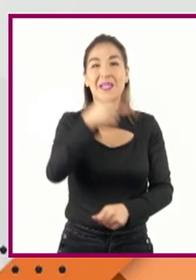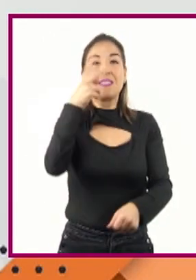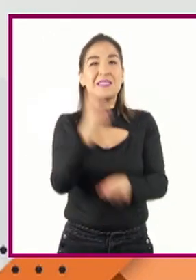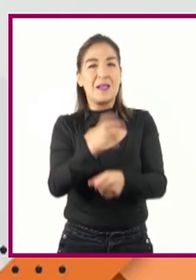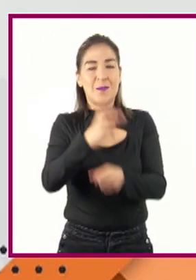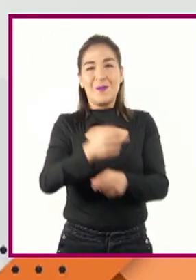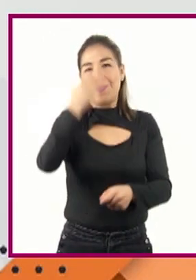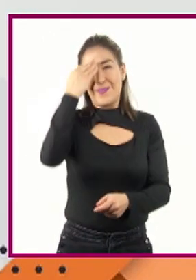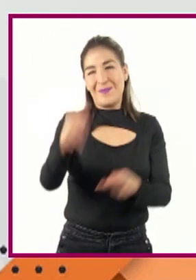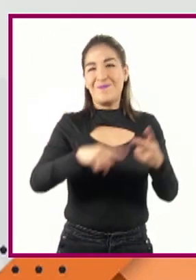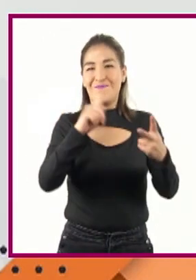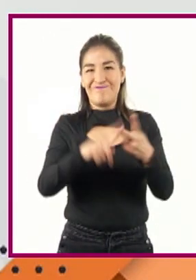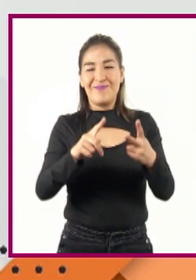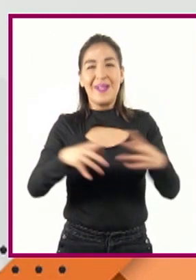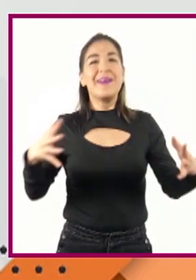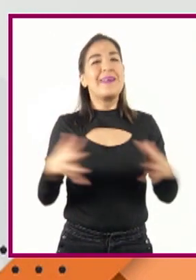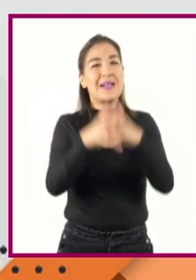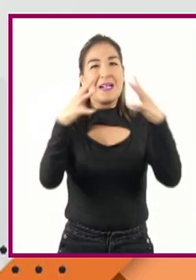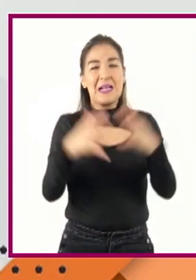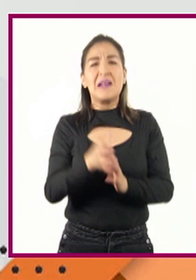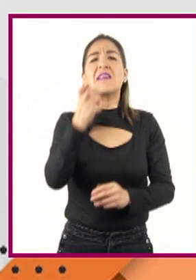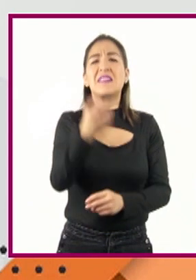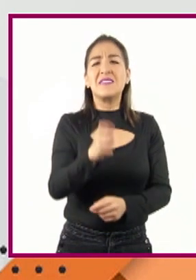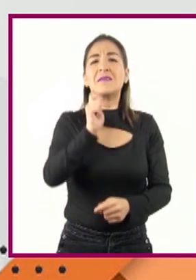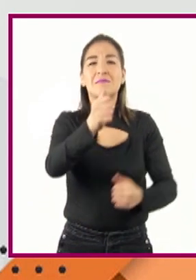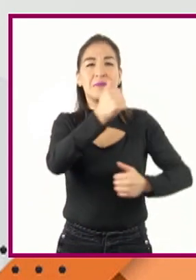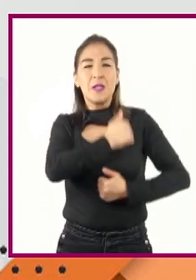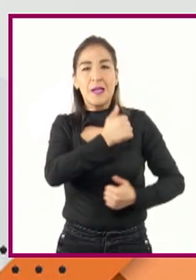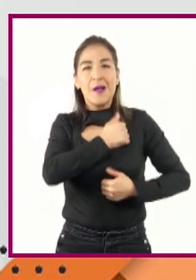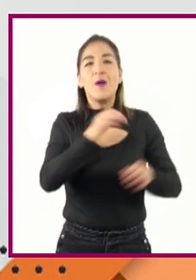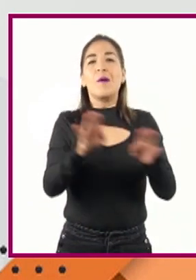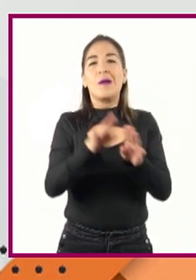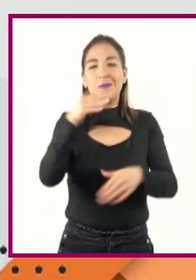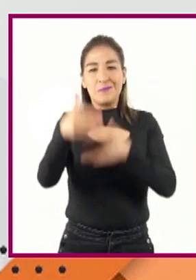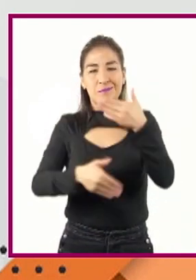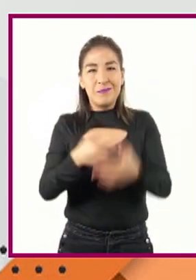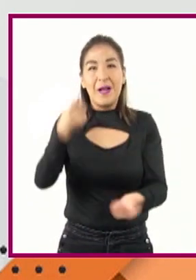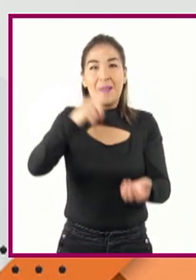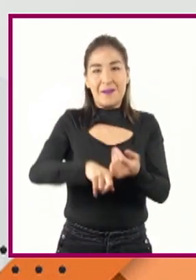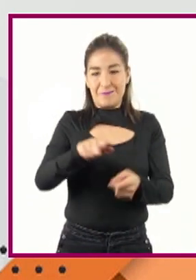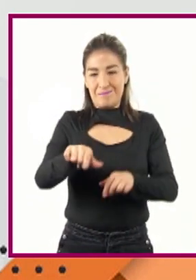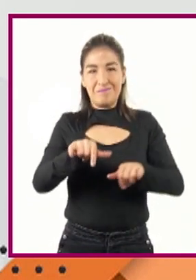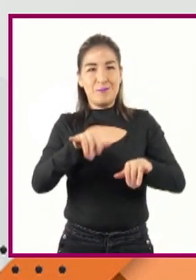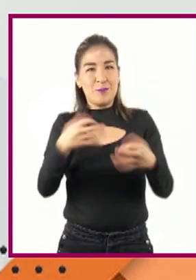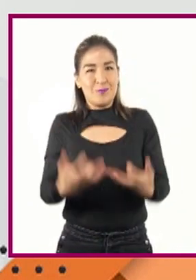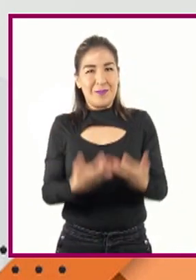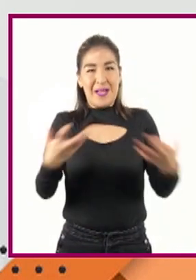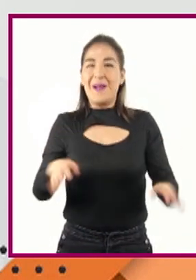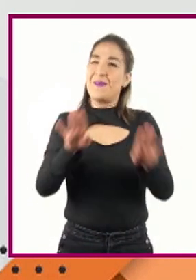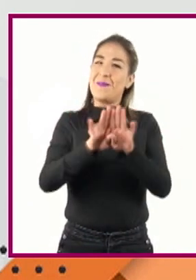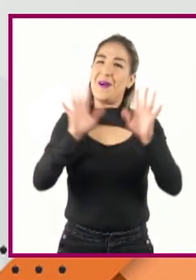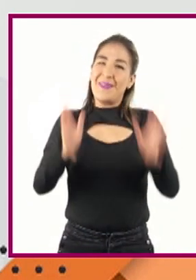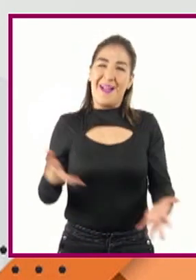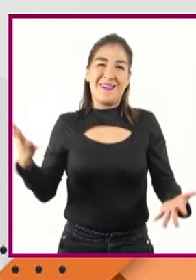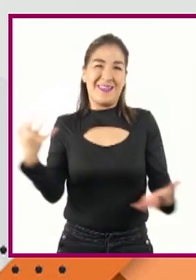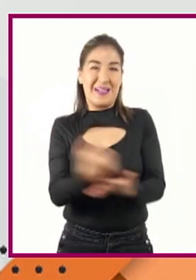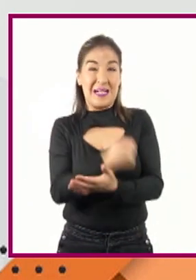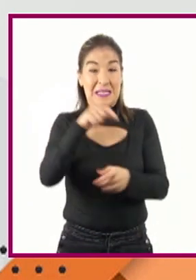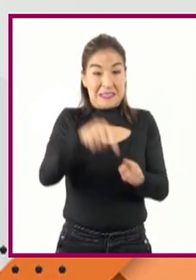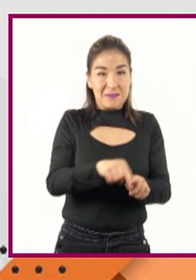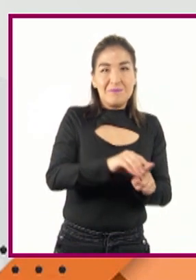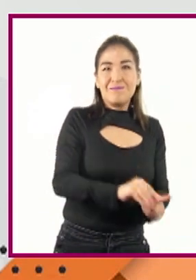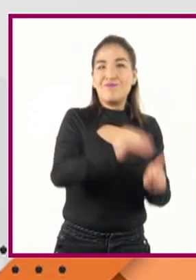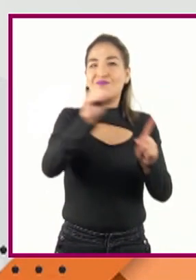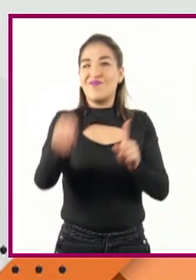de esta guerra, donde los ejércitos tratan de mantener el terreno ganado y avanzar al territorio